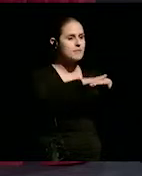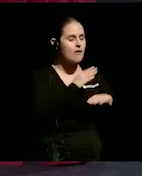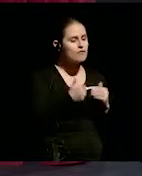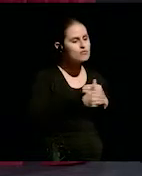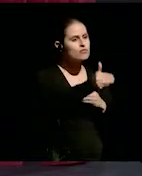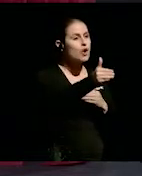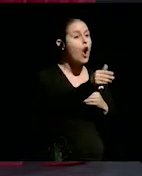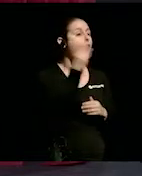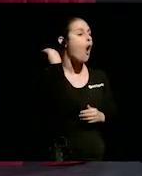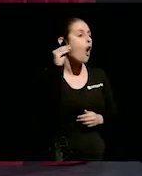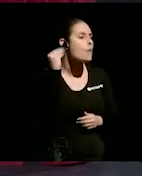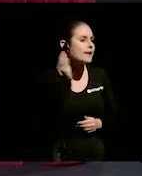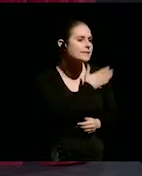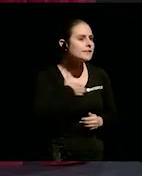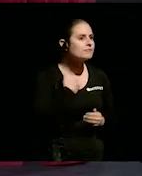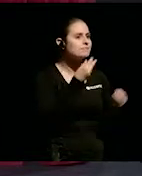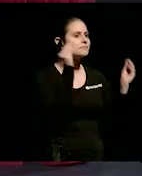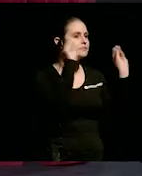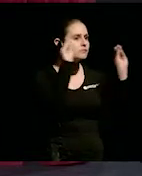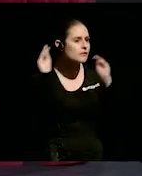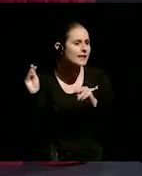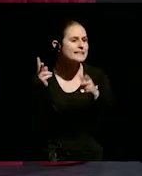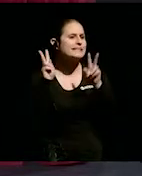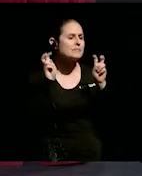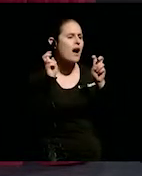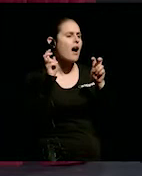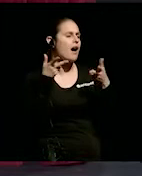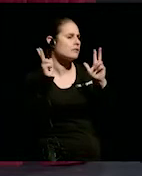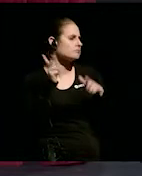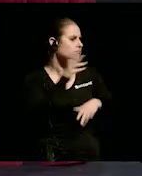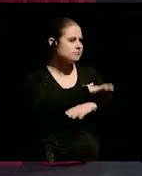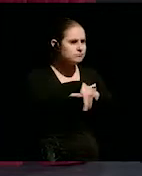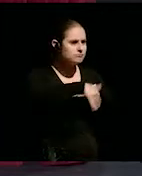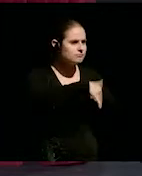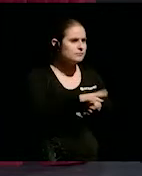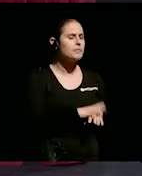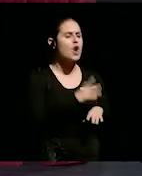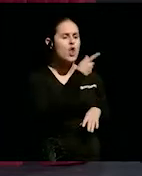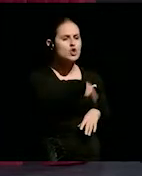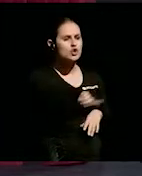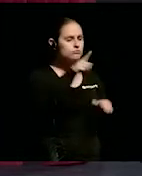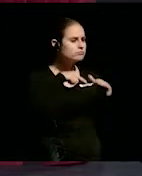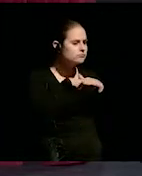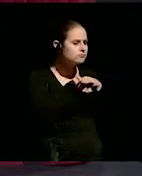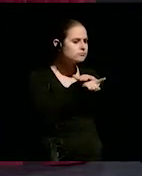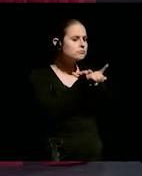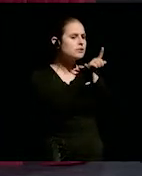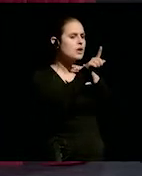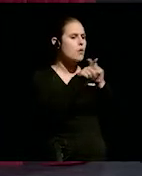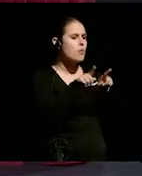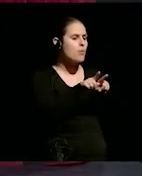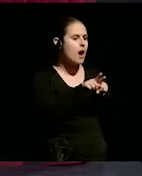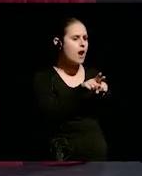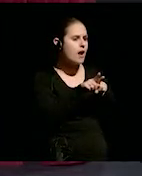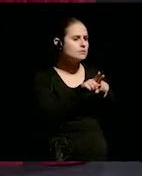su formación circense al aire libre. Pero por supuesto, desarrollamos nuestro show